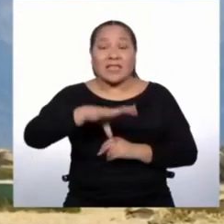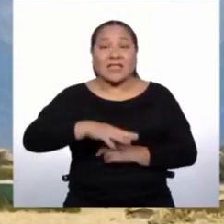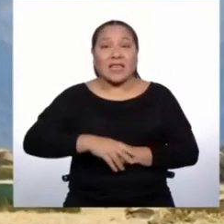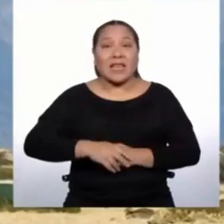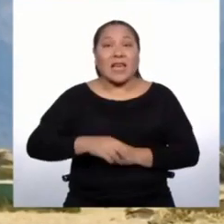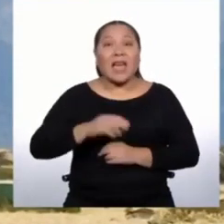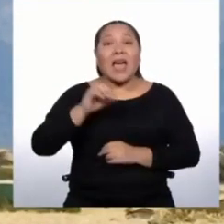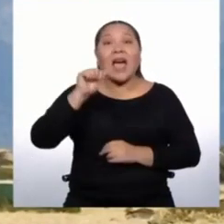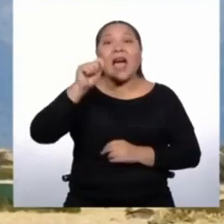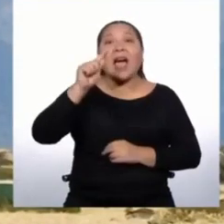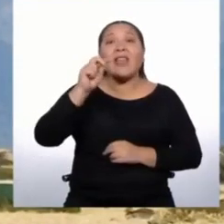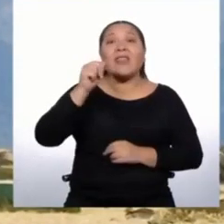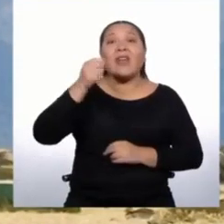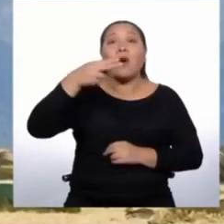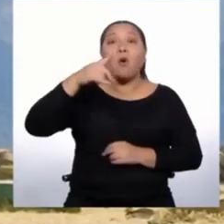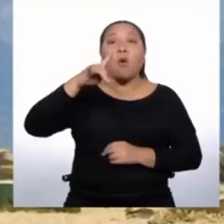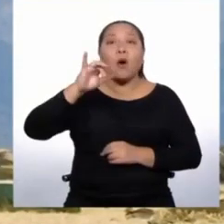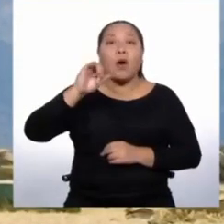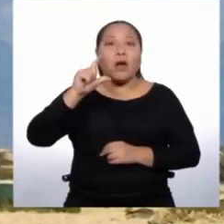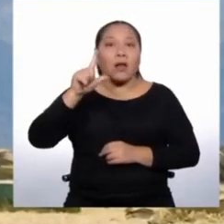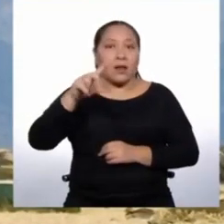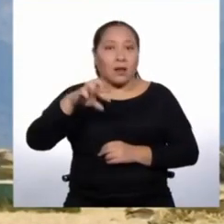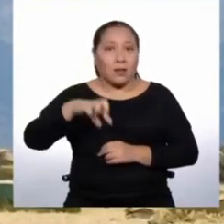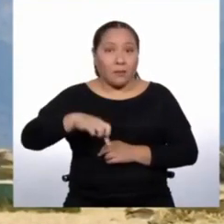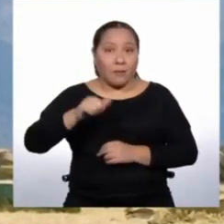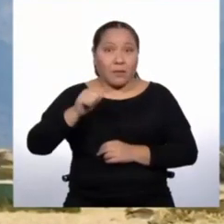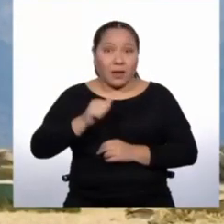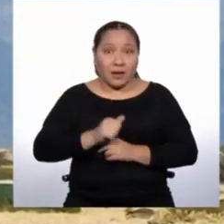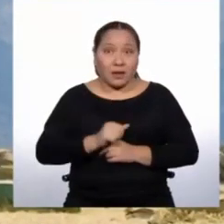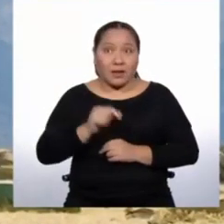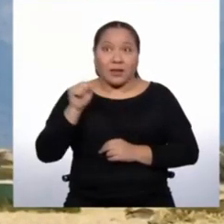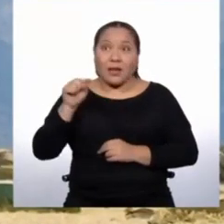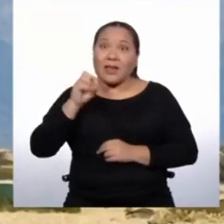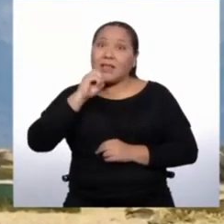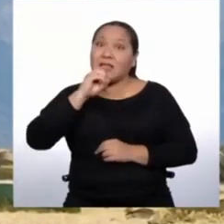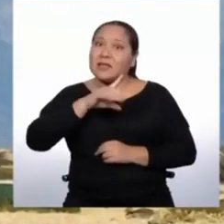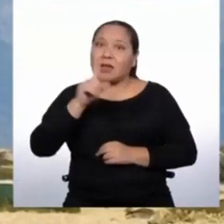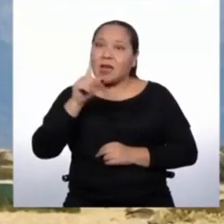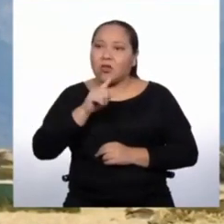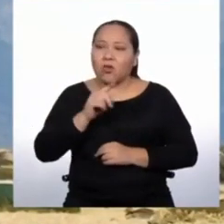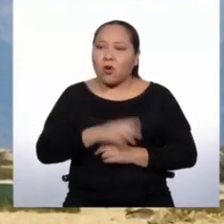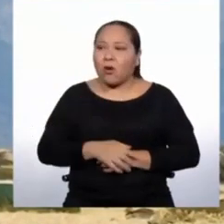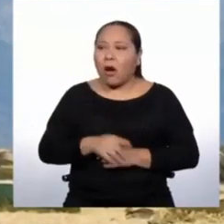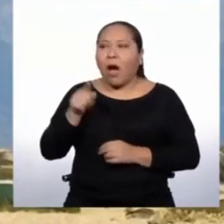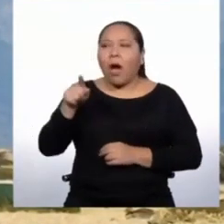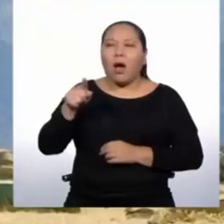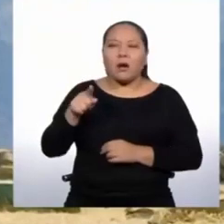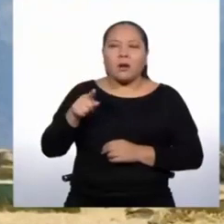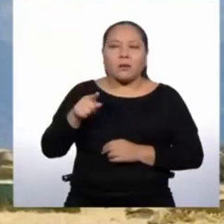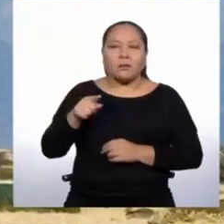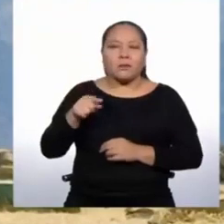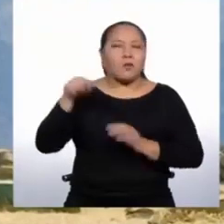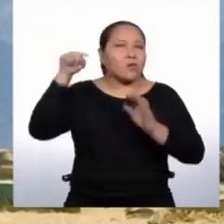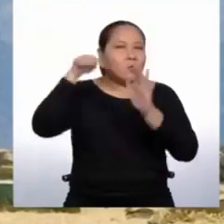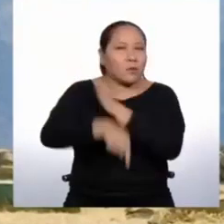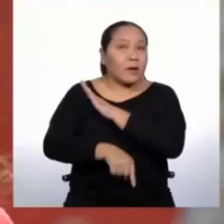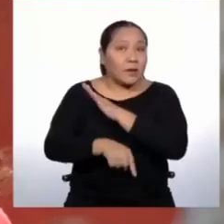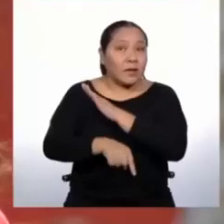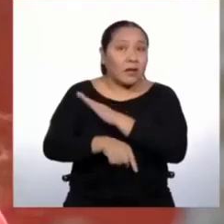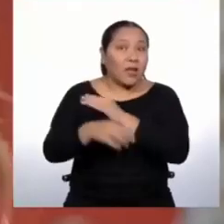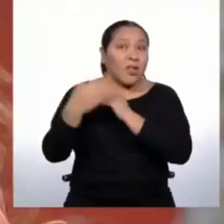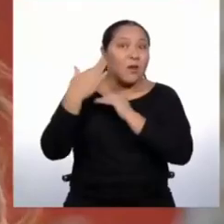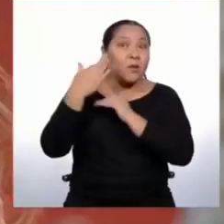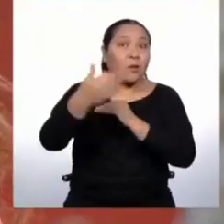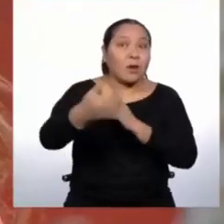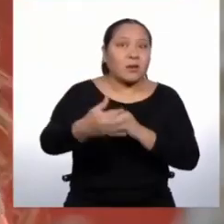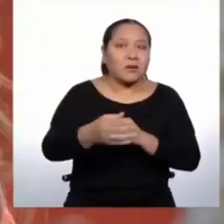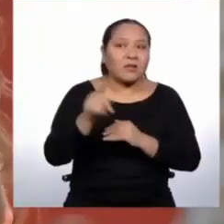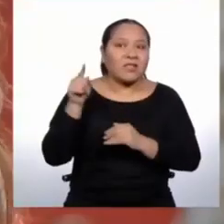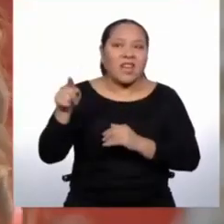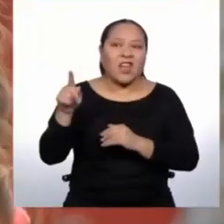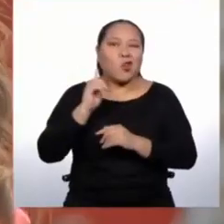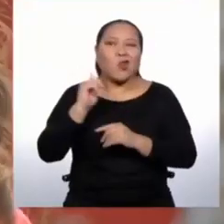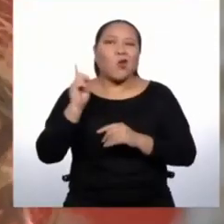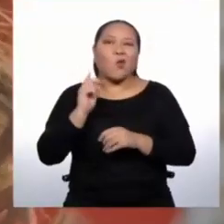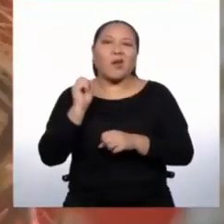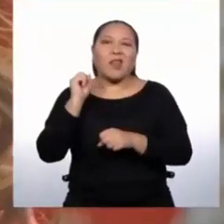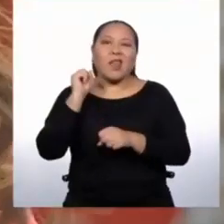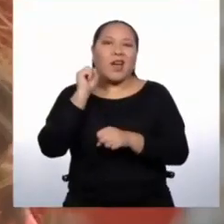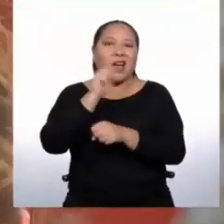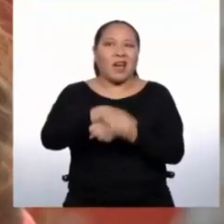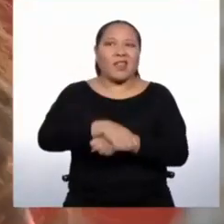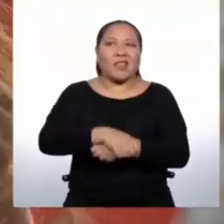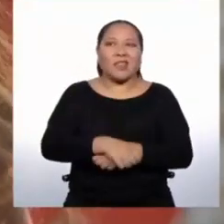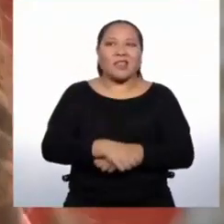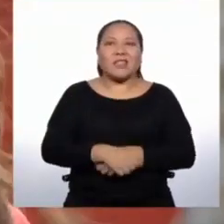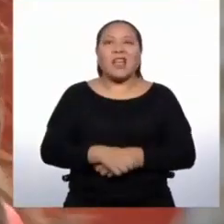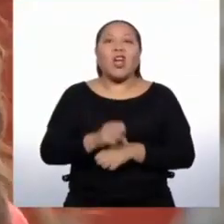no habría sido condenado a muerte de no haber intervenido en la partida de ajedrez que jugaron Riquelme y Hernández de Soto. En el famoso consejo de